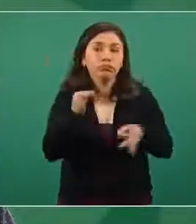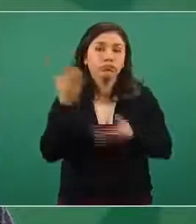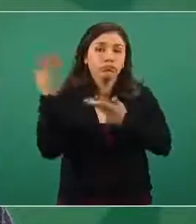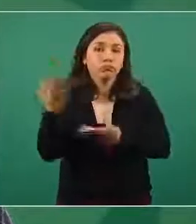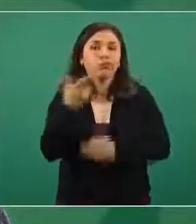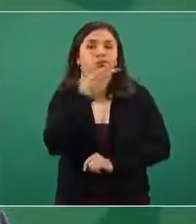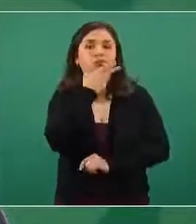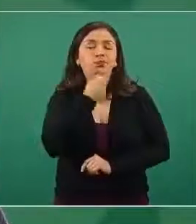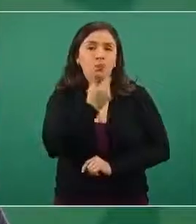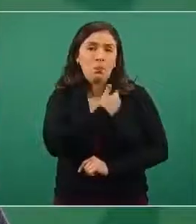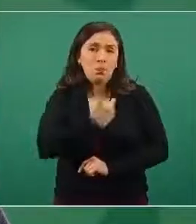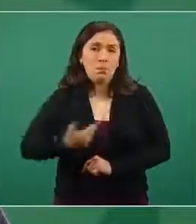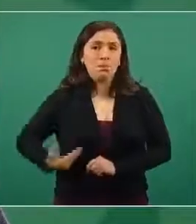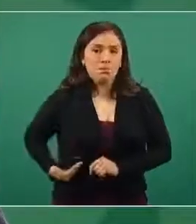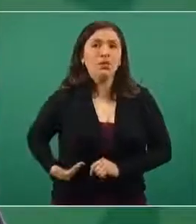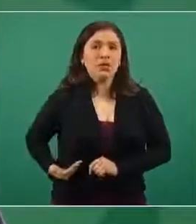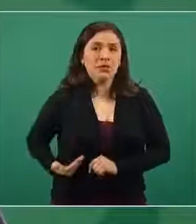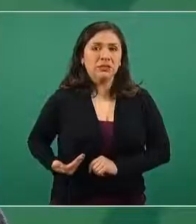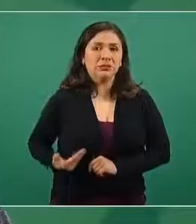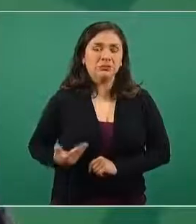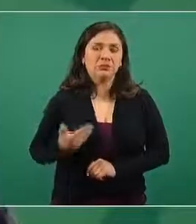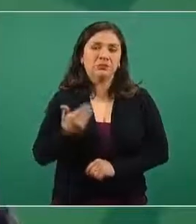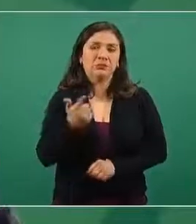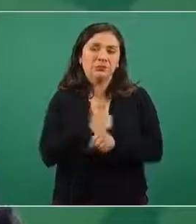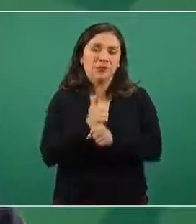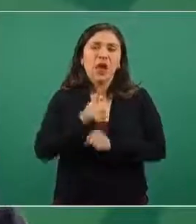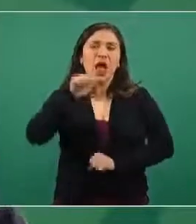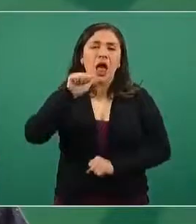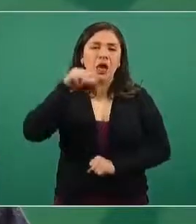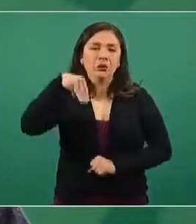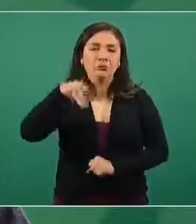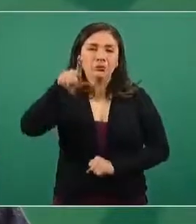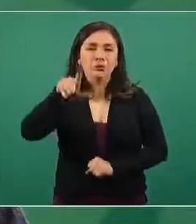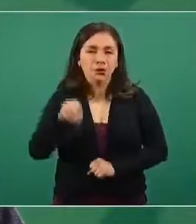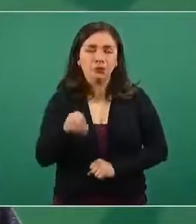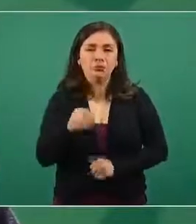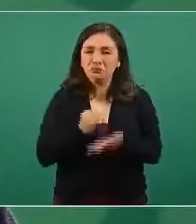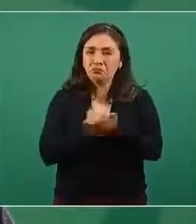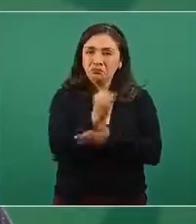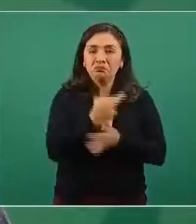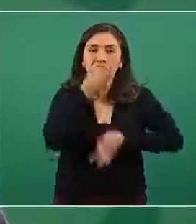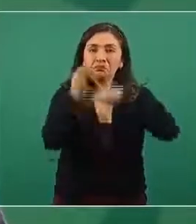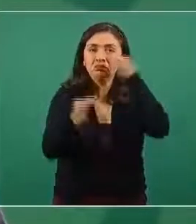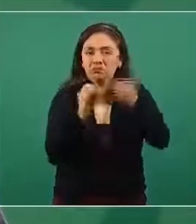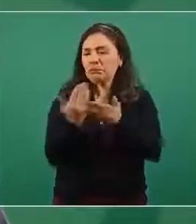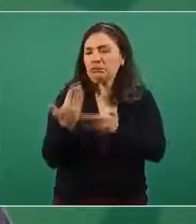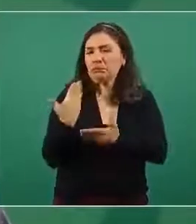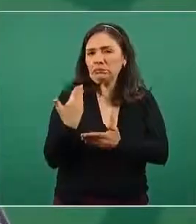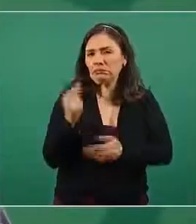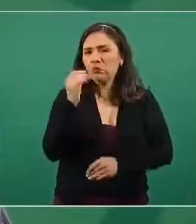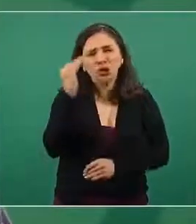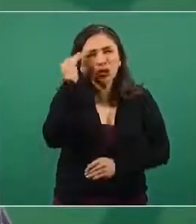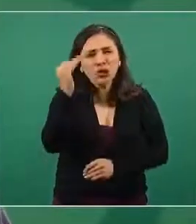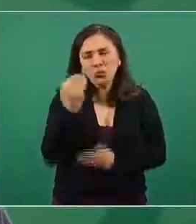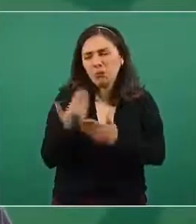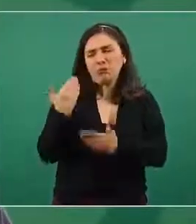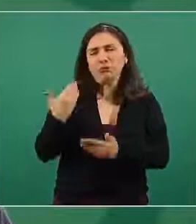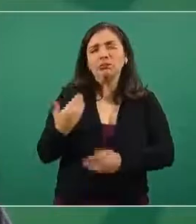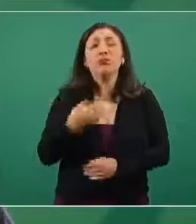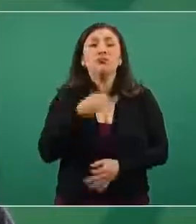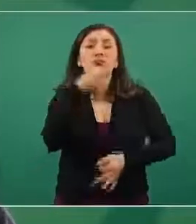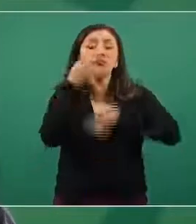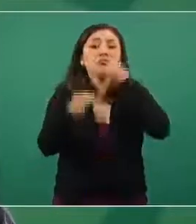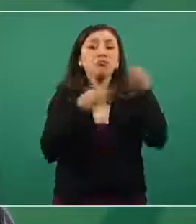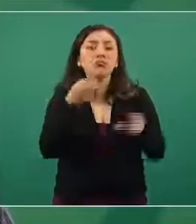nuestro presidente de la República, el licenciado Andrés Manuel López Obrador. Hace pocos minutos apenas el presidente